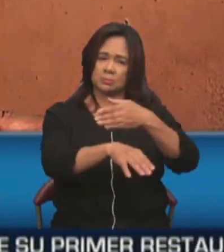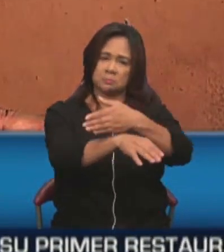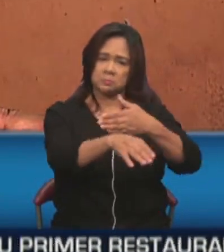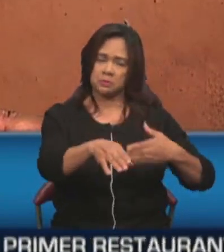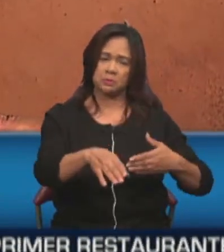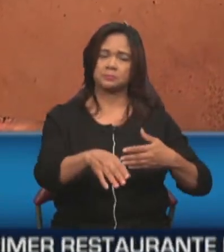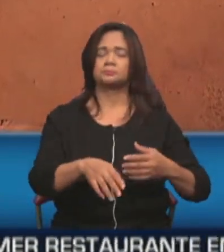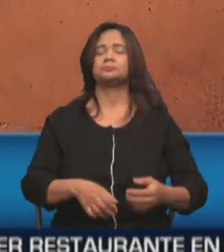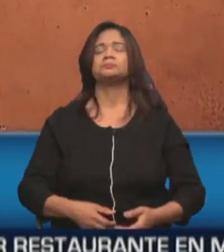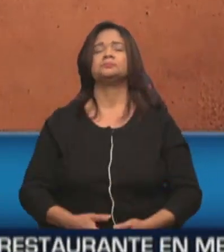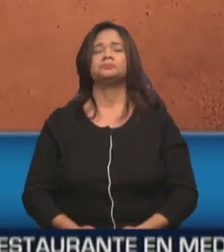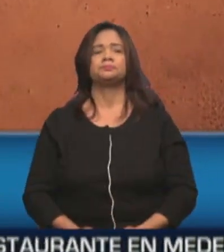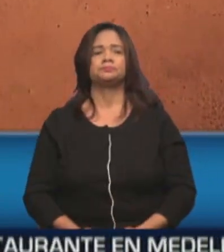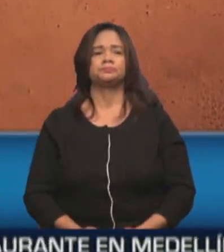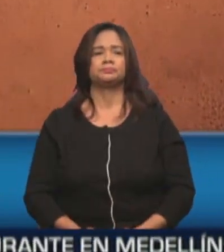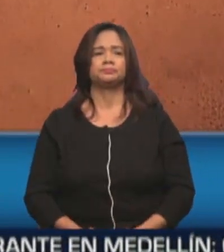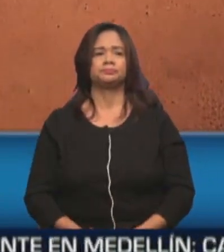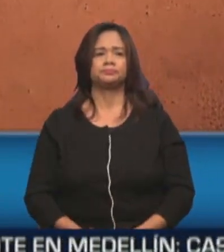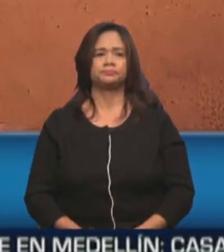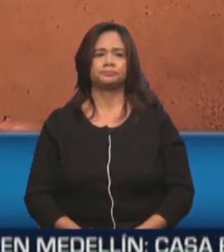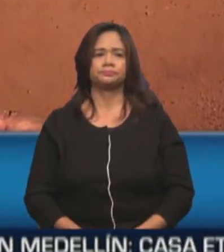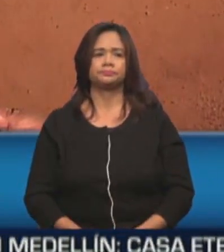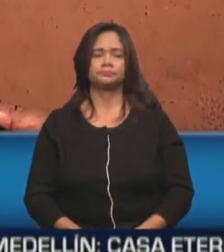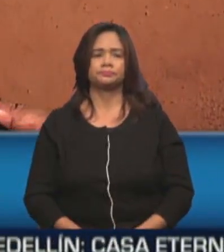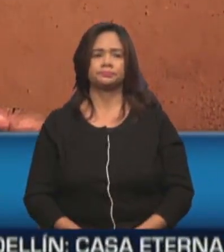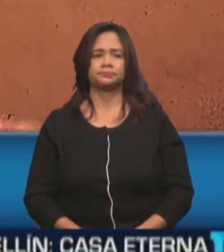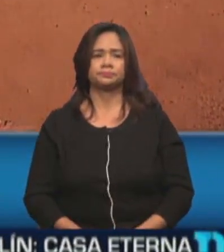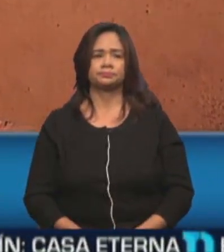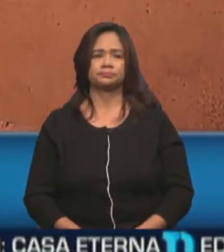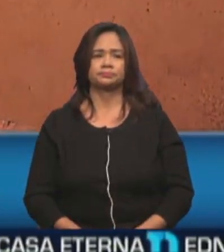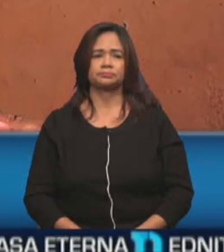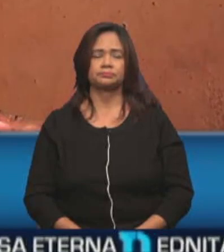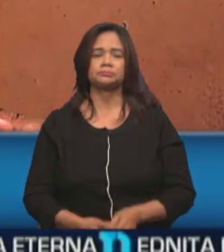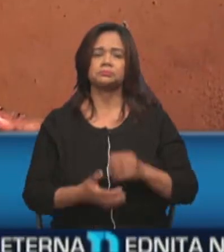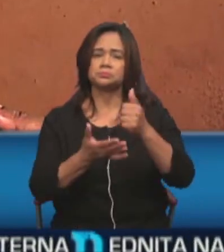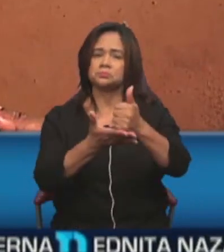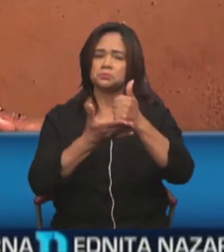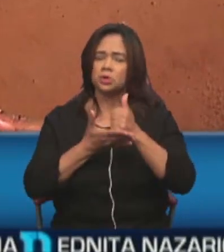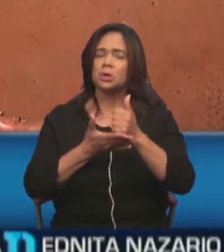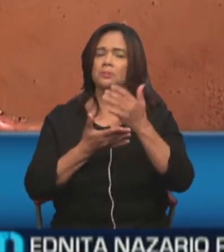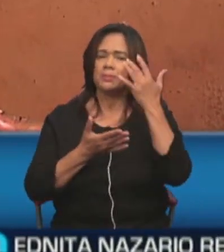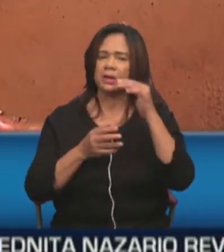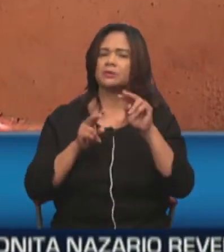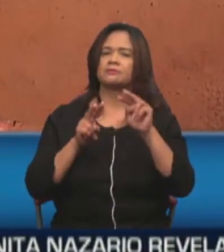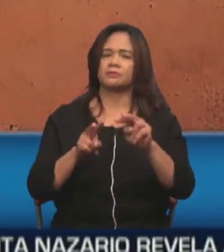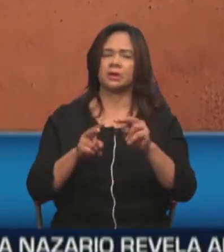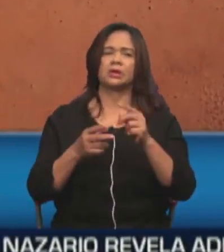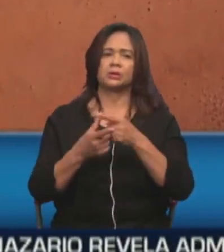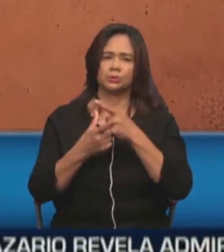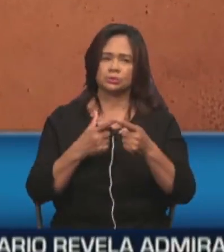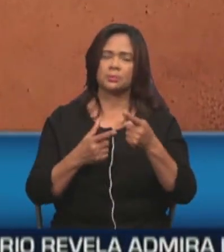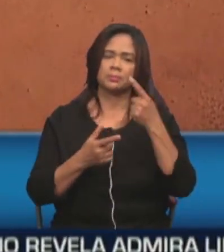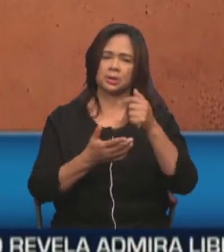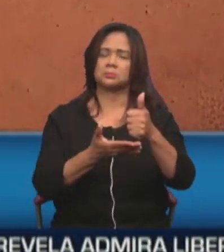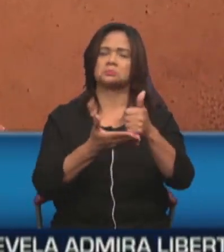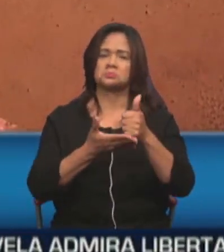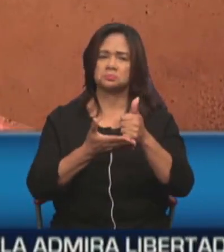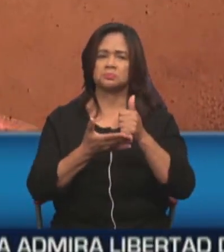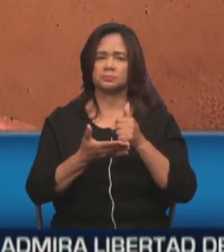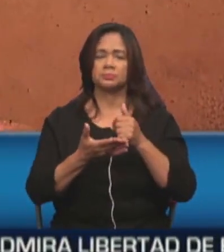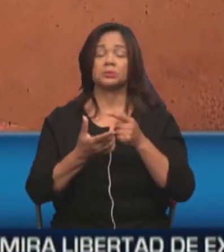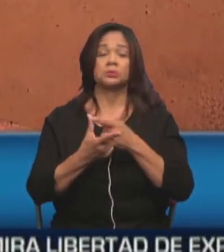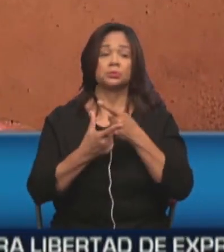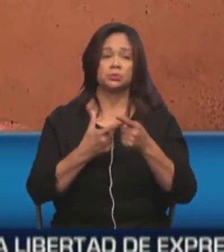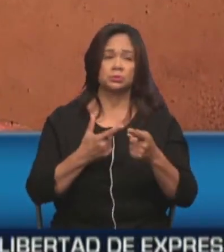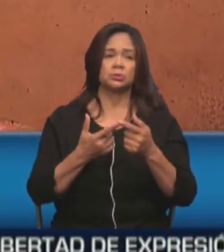coger y llamar al medio de comunicación para que nos ayudaran. Así fue la forma que ellos buscaron para ayudarnos. De una